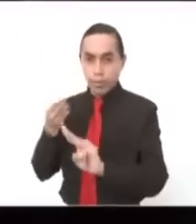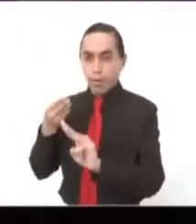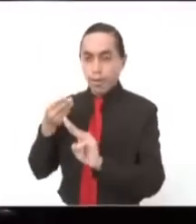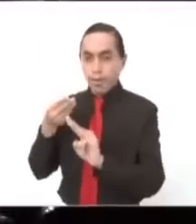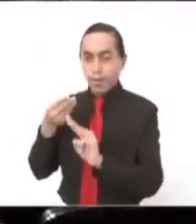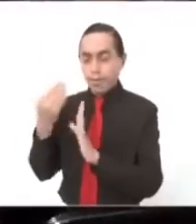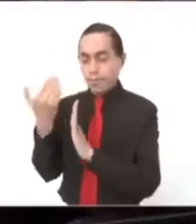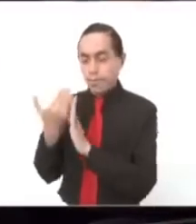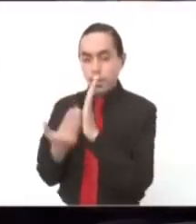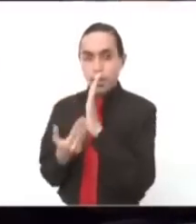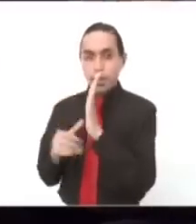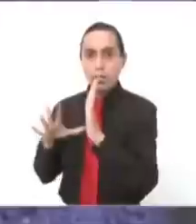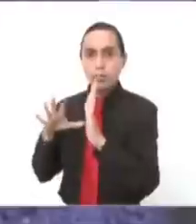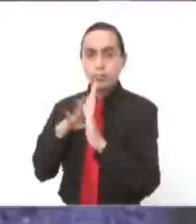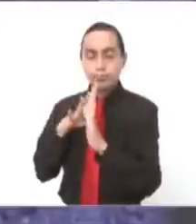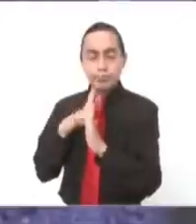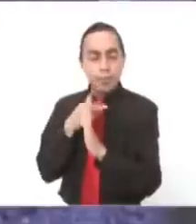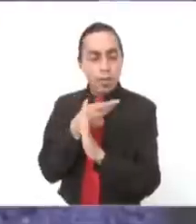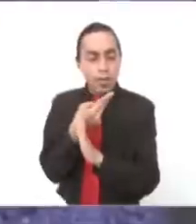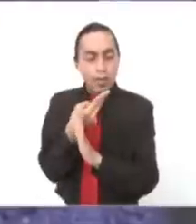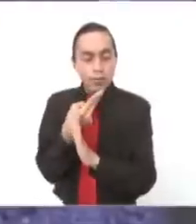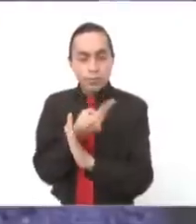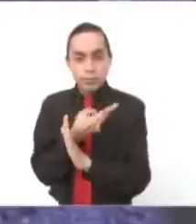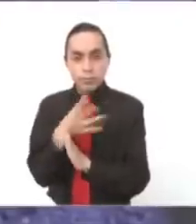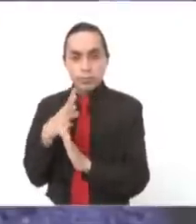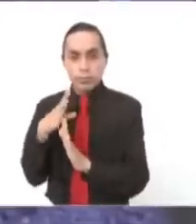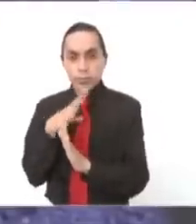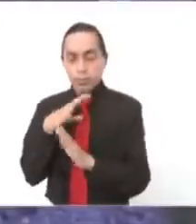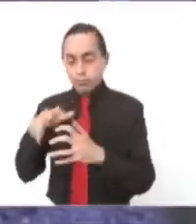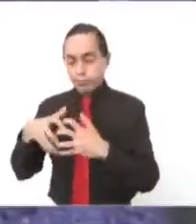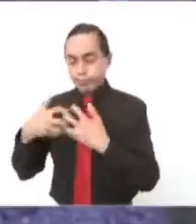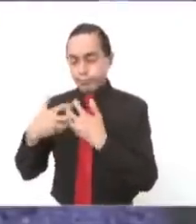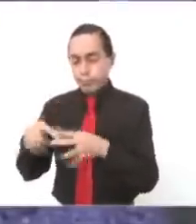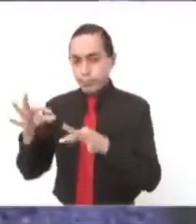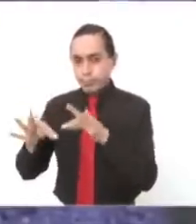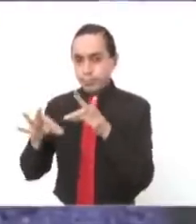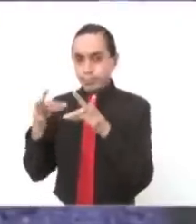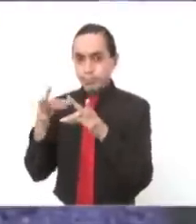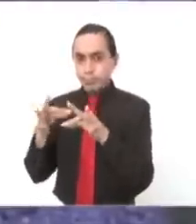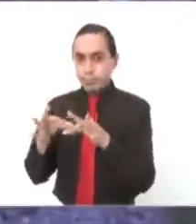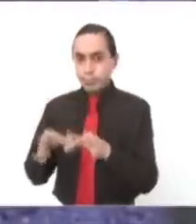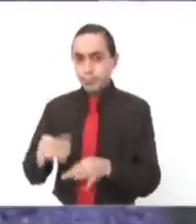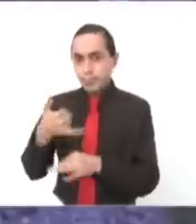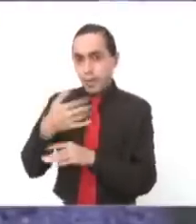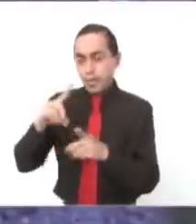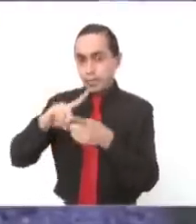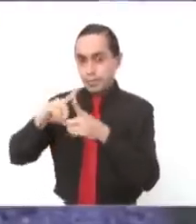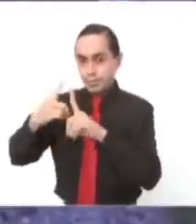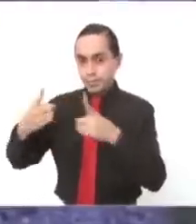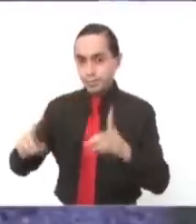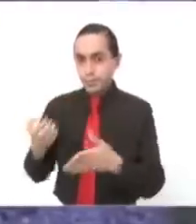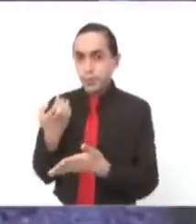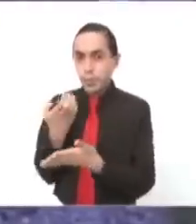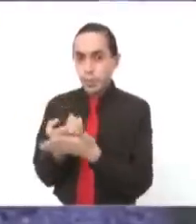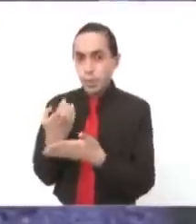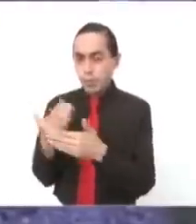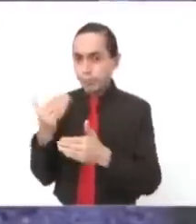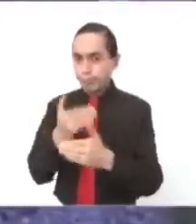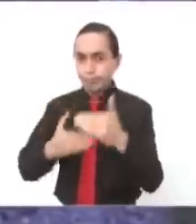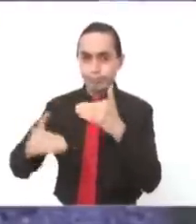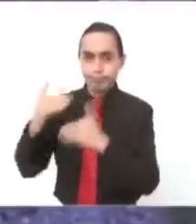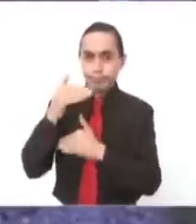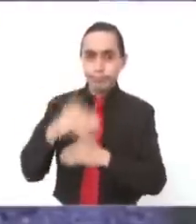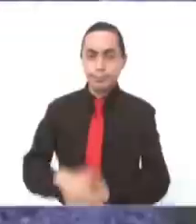el lado de la oferta, acelerando la reestructuración industrial y promoviendo el desarrollo económico de alta calidad.